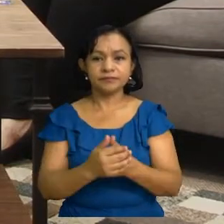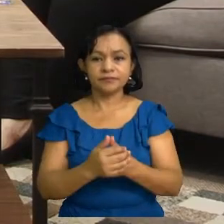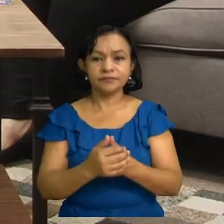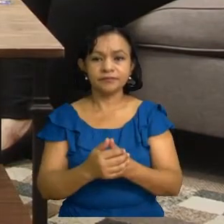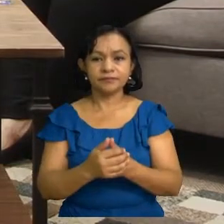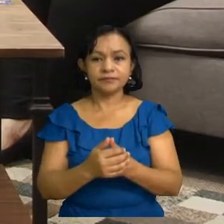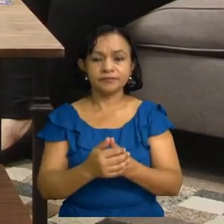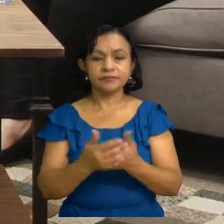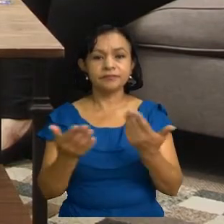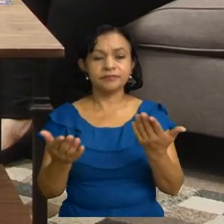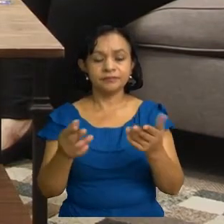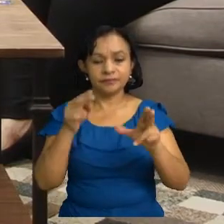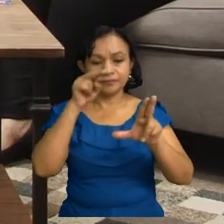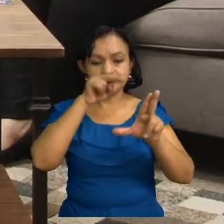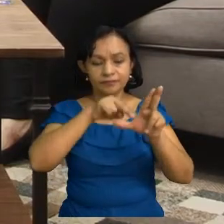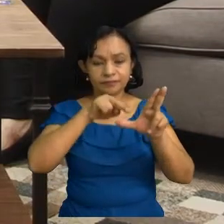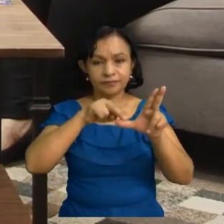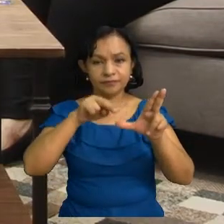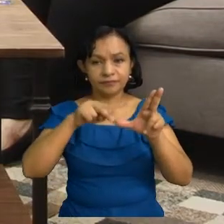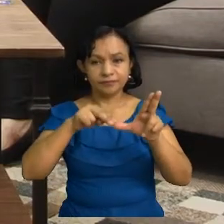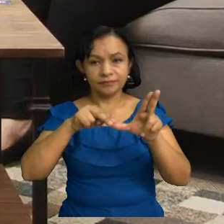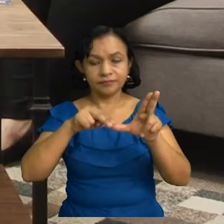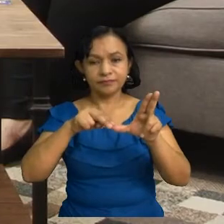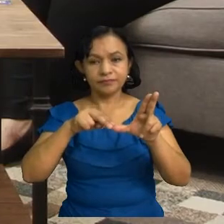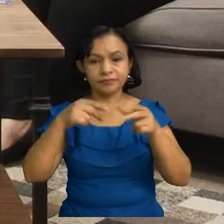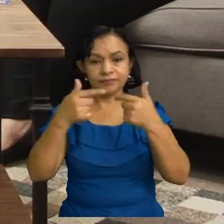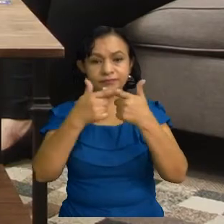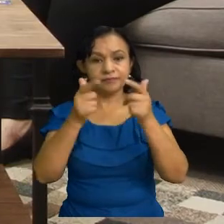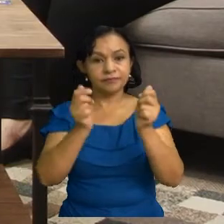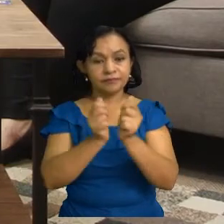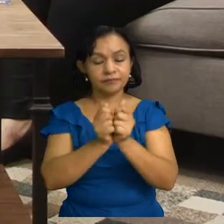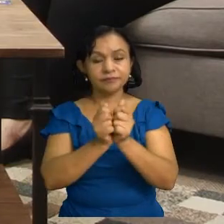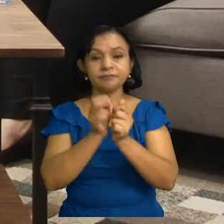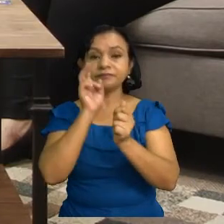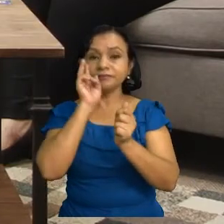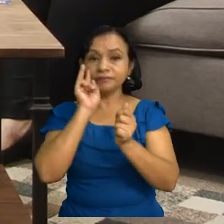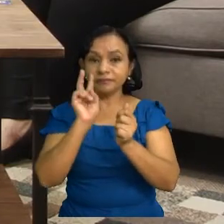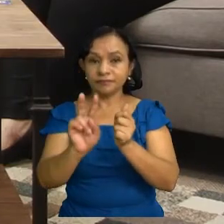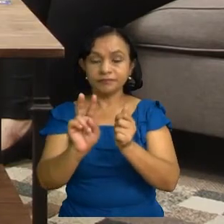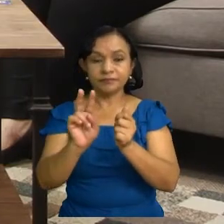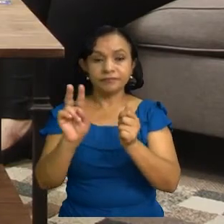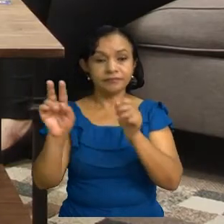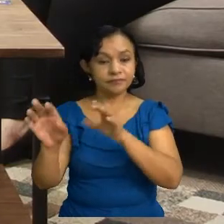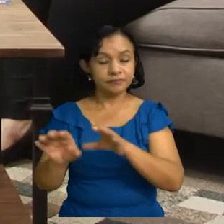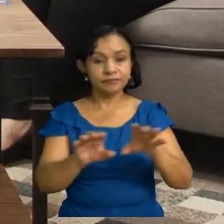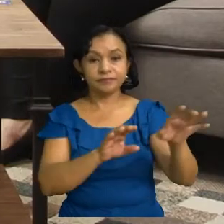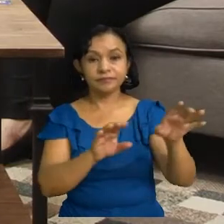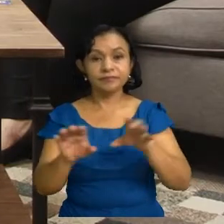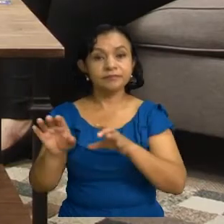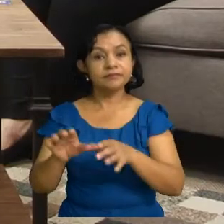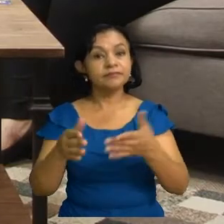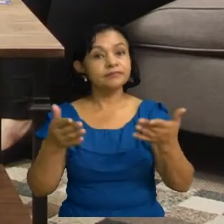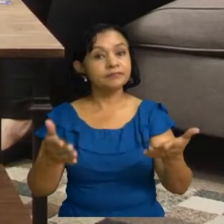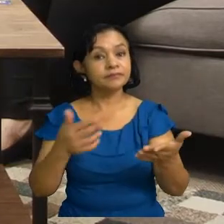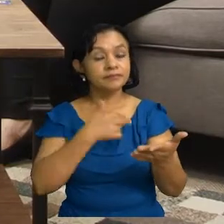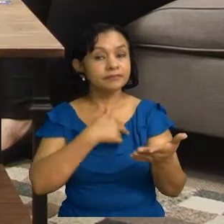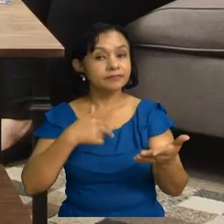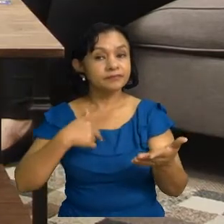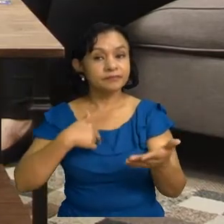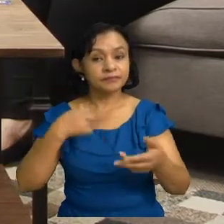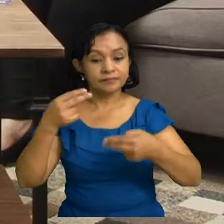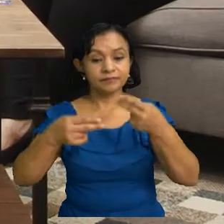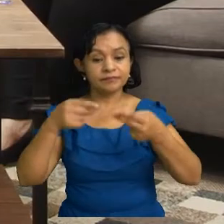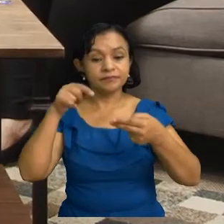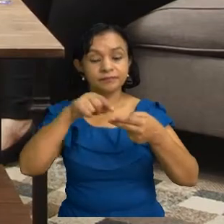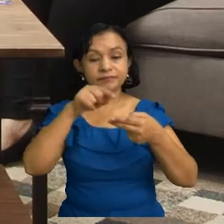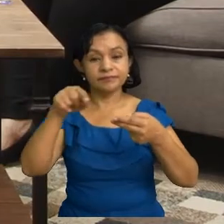el sinapred a través de la comisión valora todas estas incidencias y están las cifras